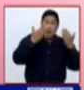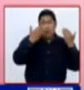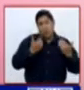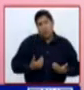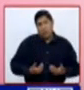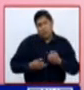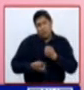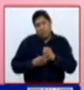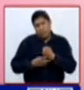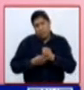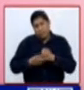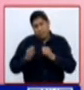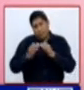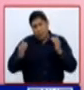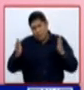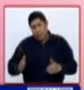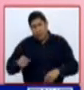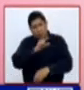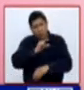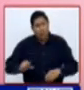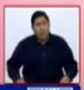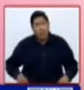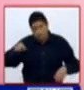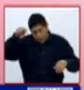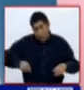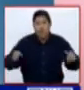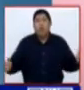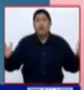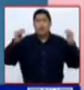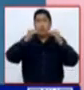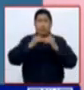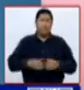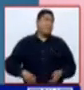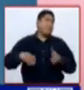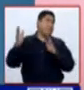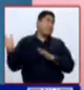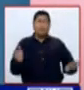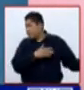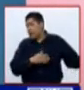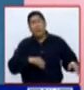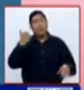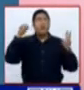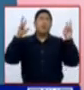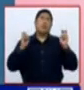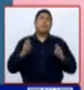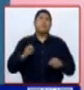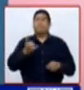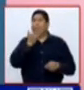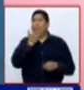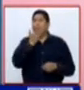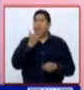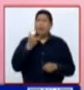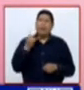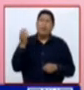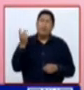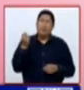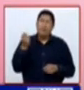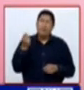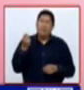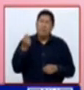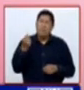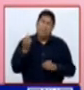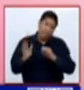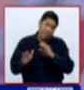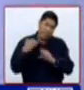encuentra resguardada. Esto acá en La Paz. También vamos a hablar otro tema, John, Miriam, sobre el caso que, bueno,